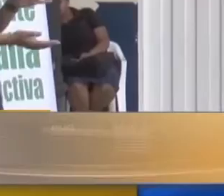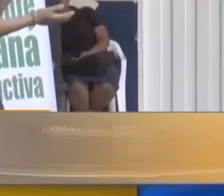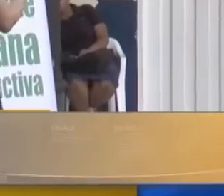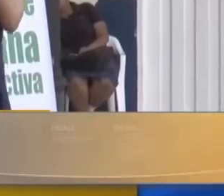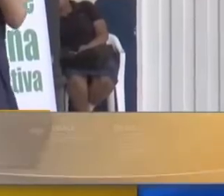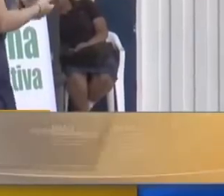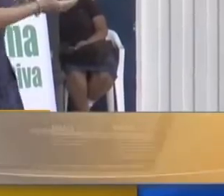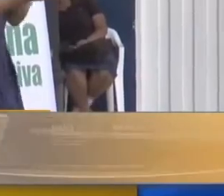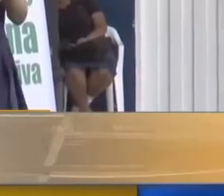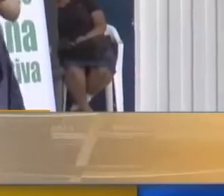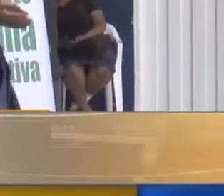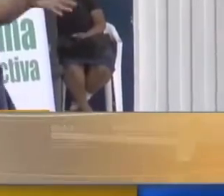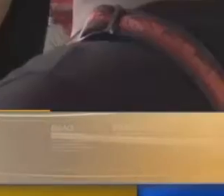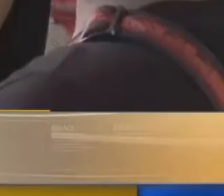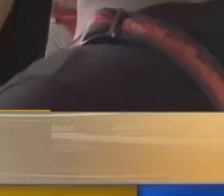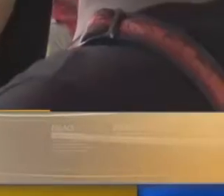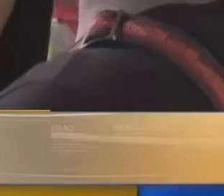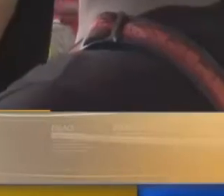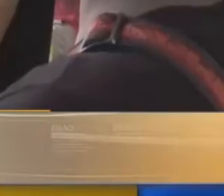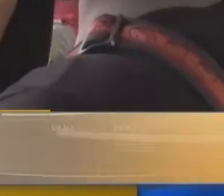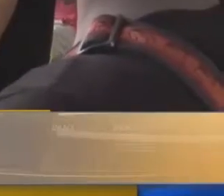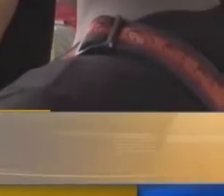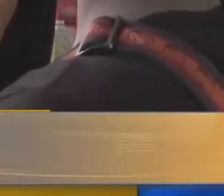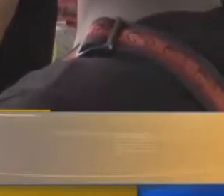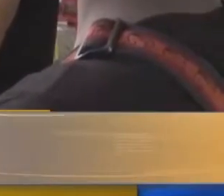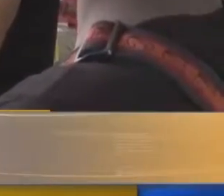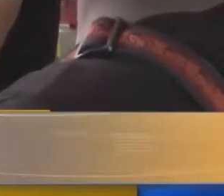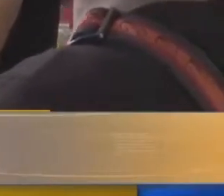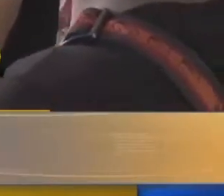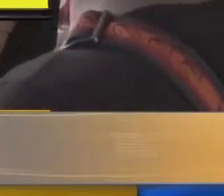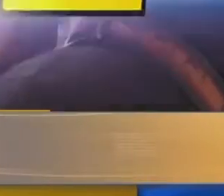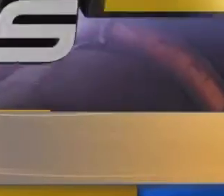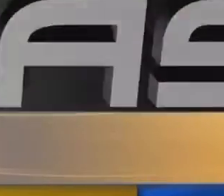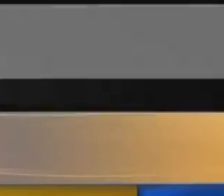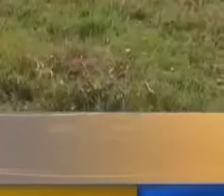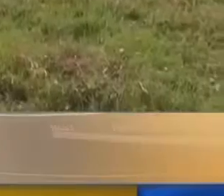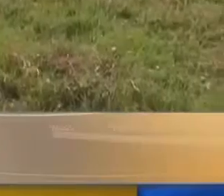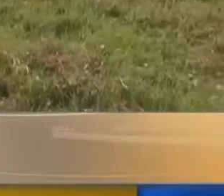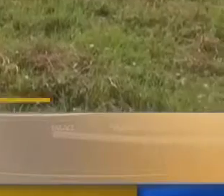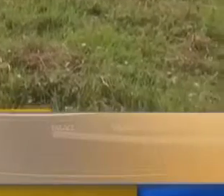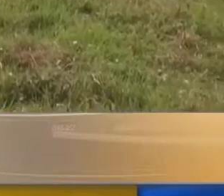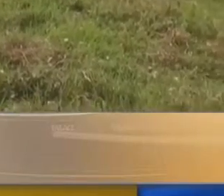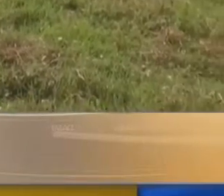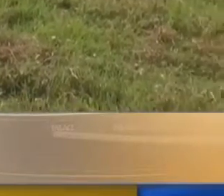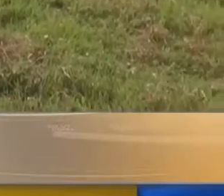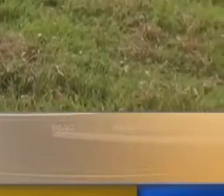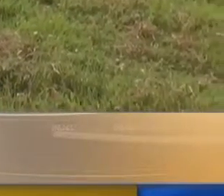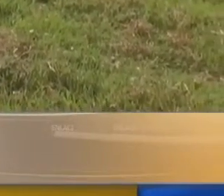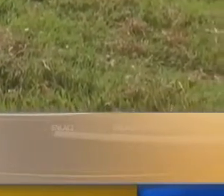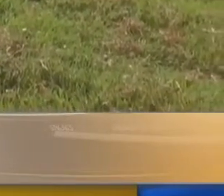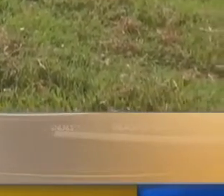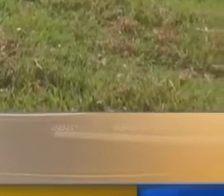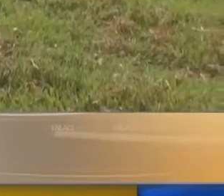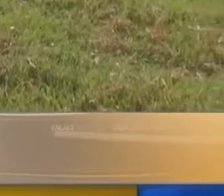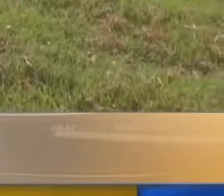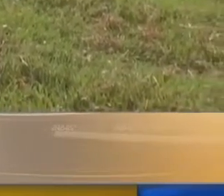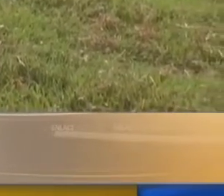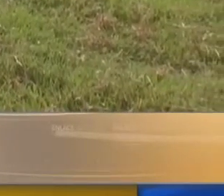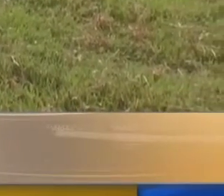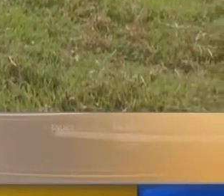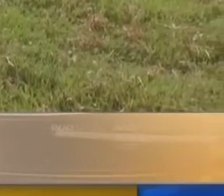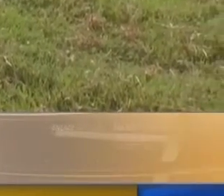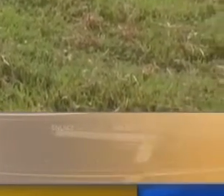institución educativa. Directivos tienen previsto cronograma de actividades para festejar esta fecha. Corporación Autónoma de Santander CAS busca cría